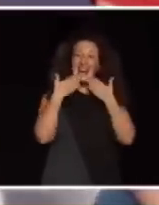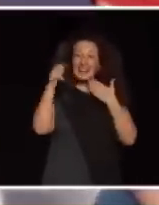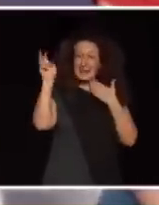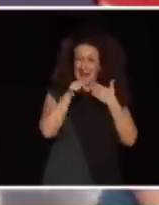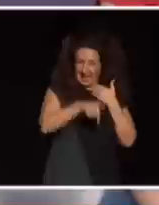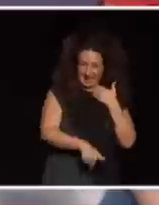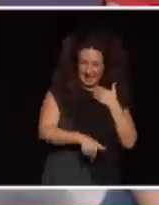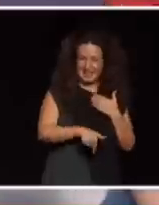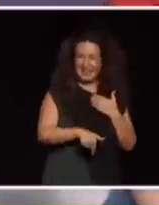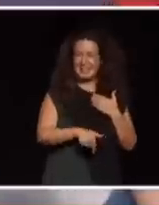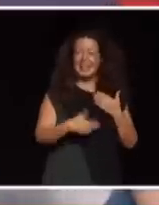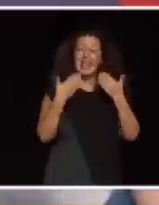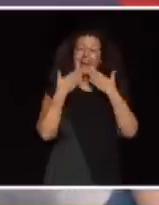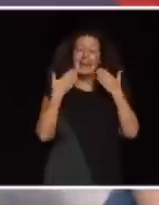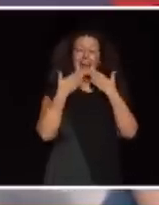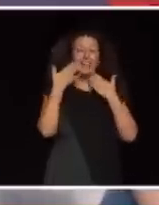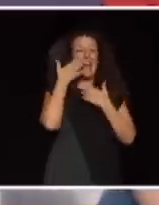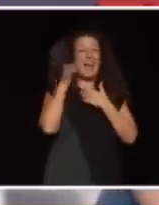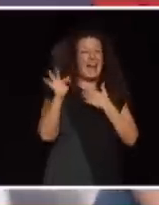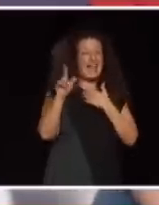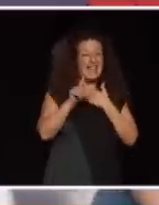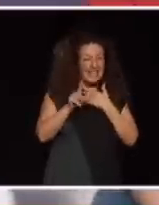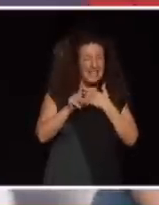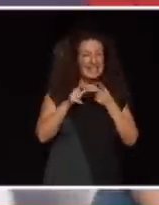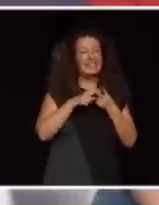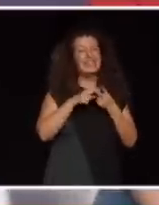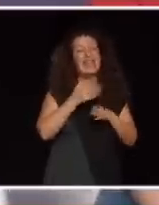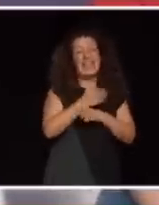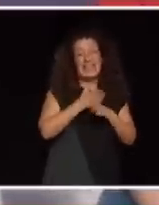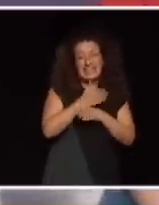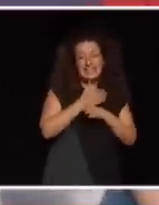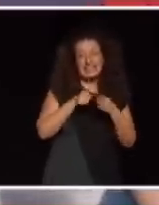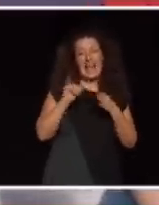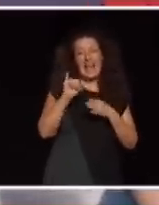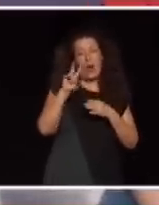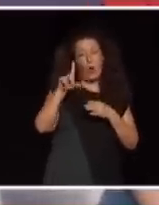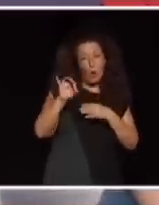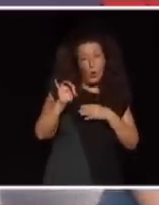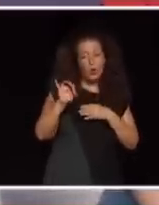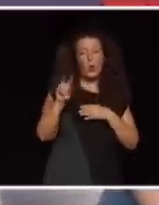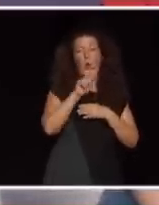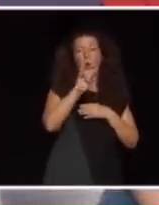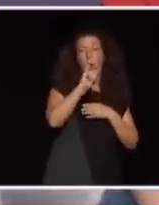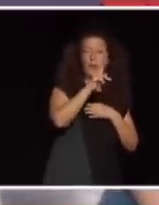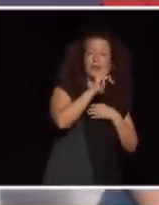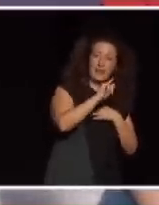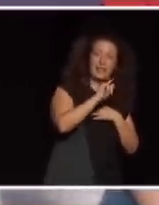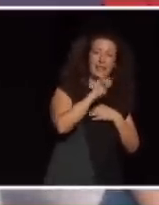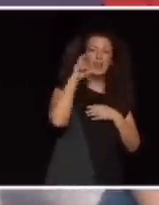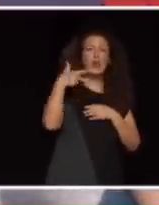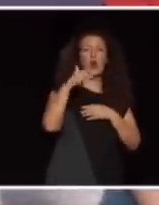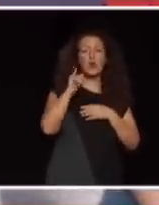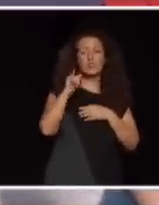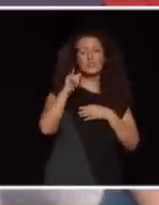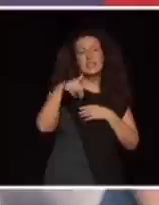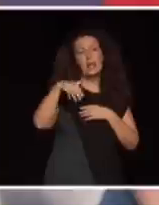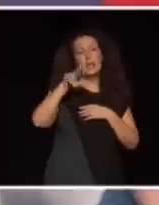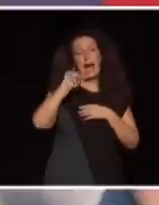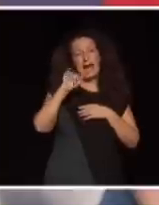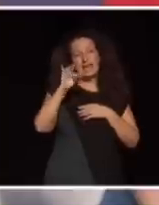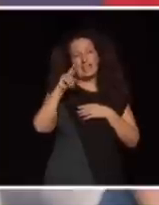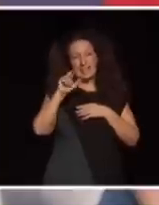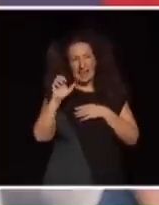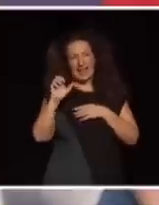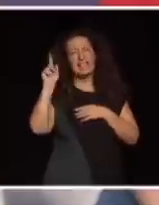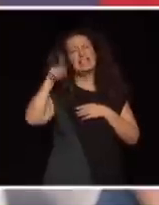Muchas gracias, querida Lilith, querida Isa, querido Julio, Victoria, Conchi, Maritere y Martina. Pero